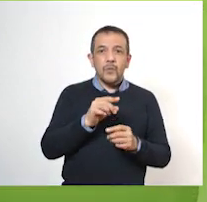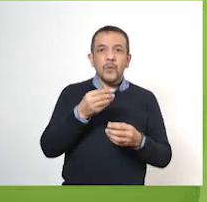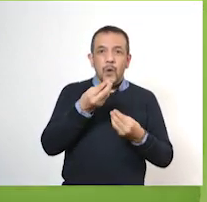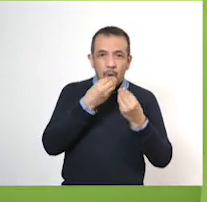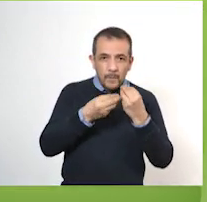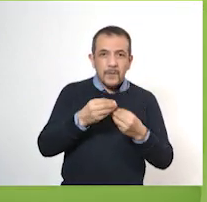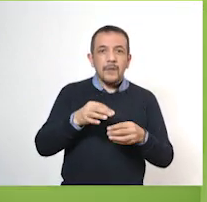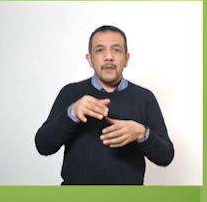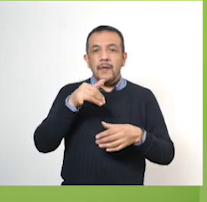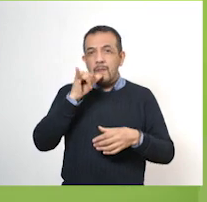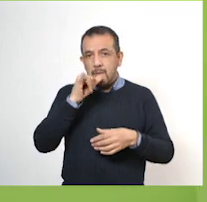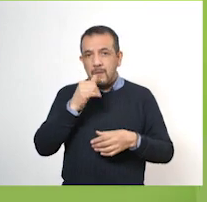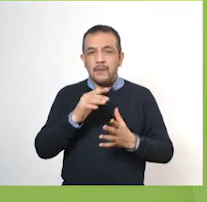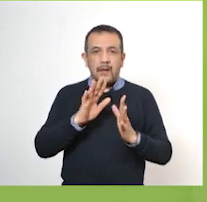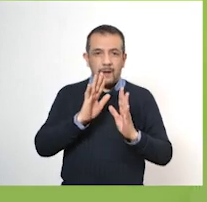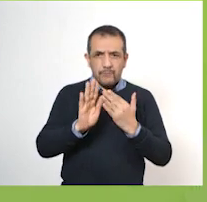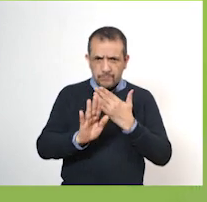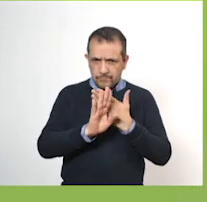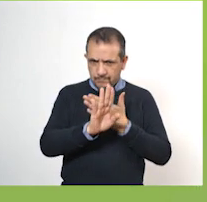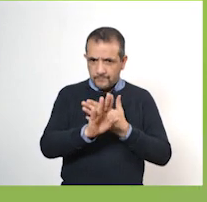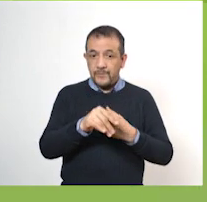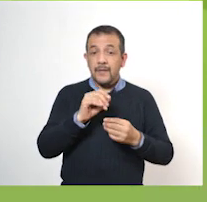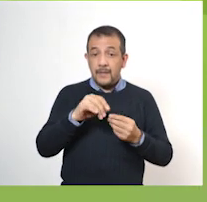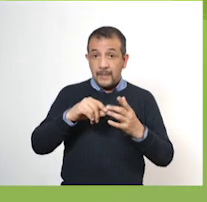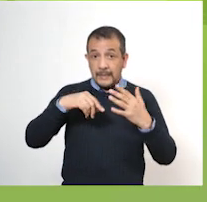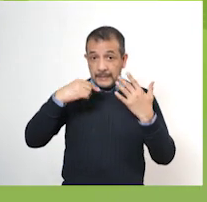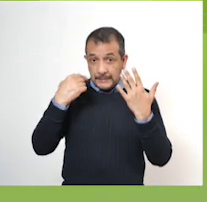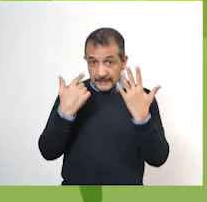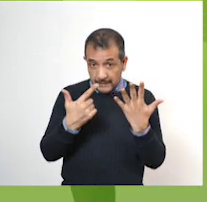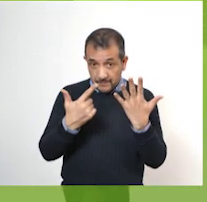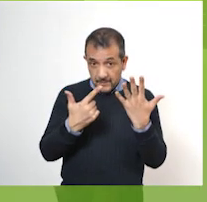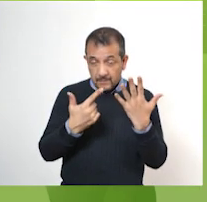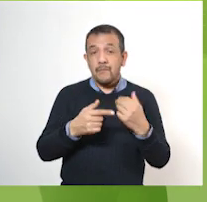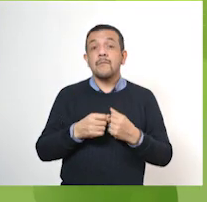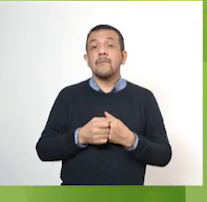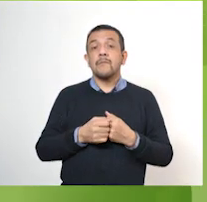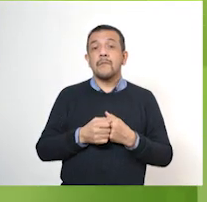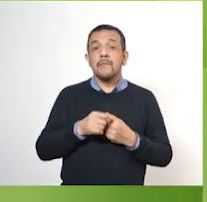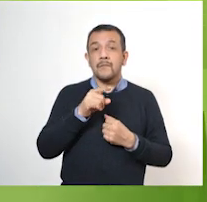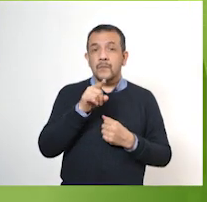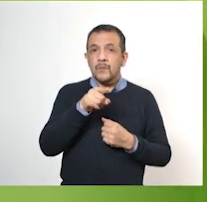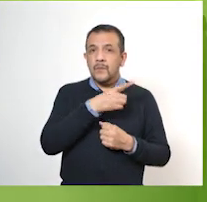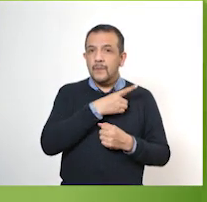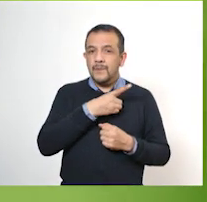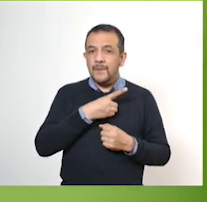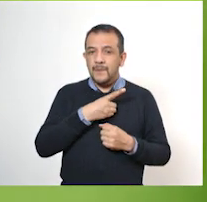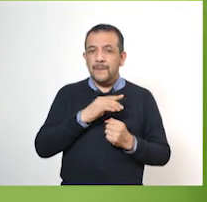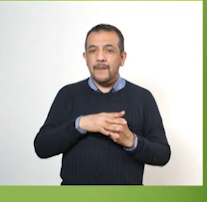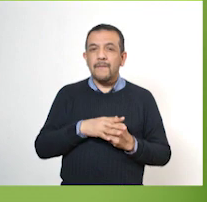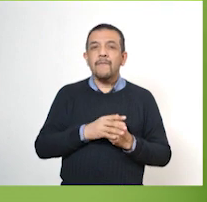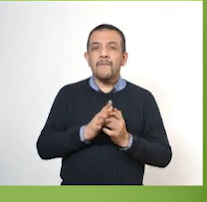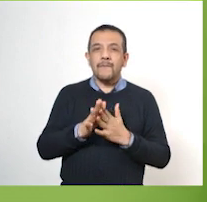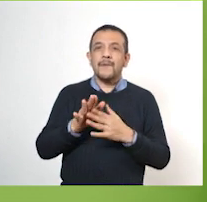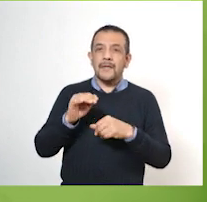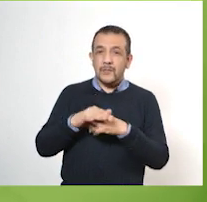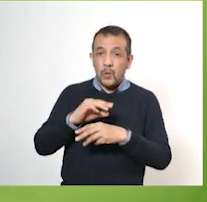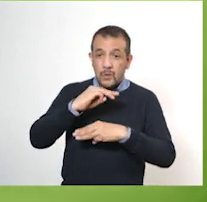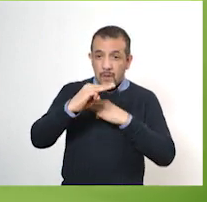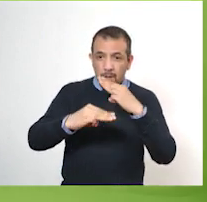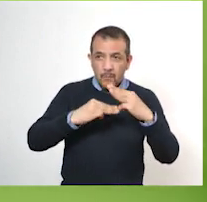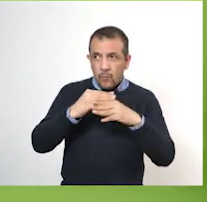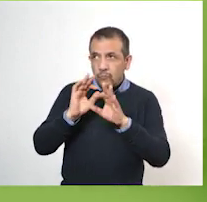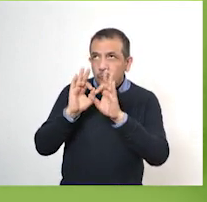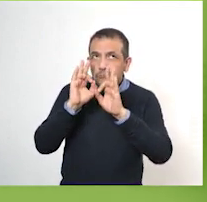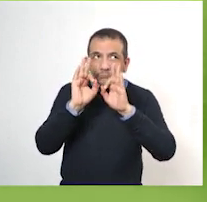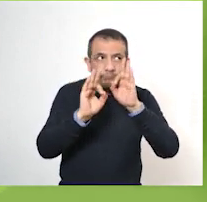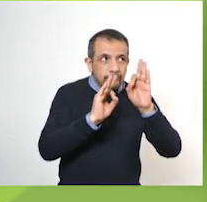y bebidas. Y para completar este paquete, su séptima acción. Sé amigable con el planeta. Recuerda